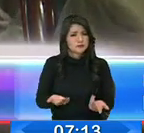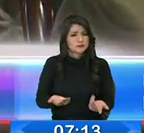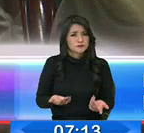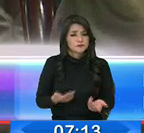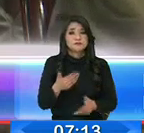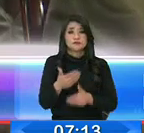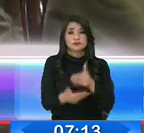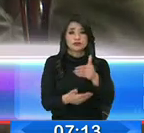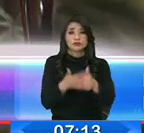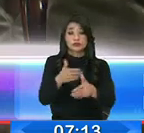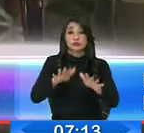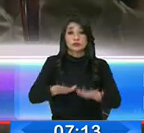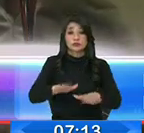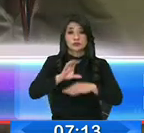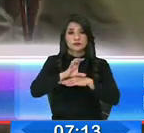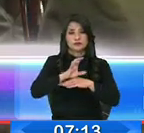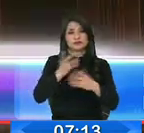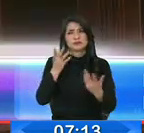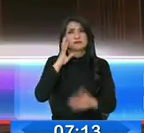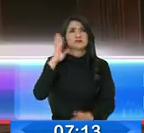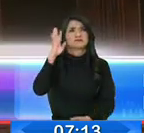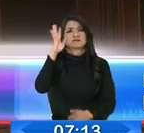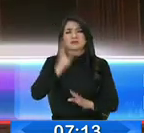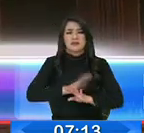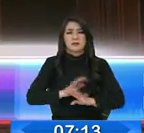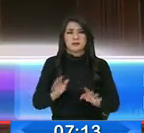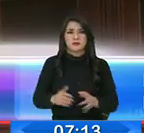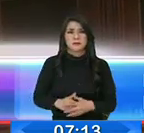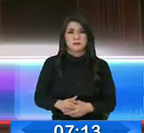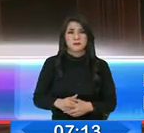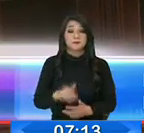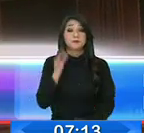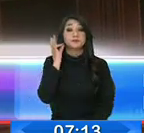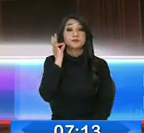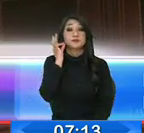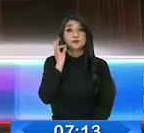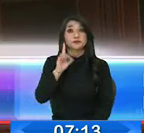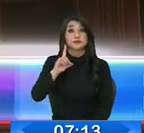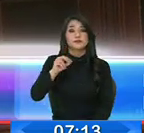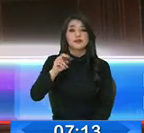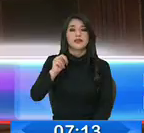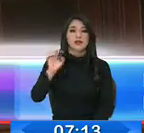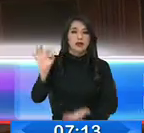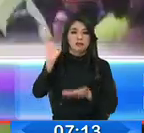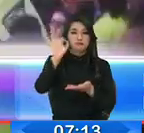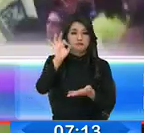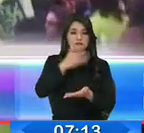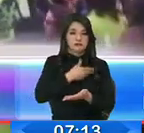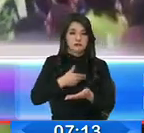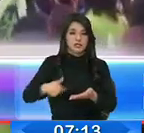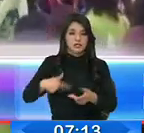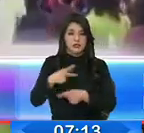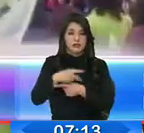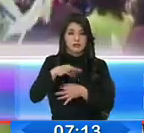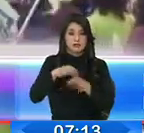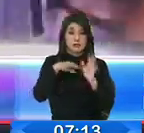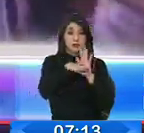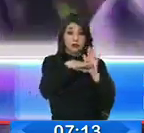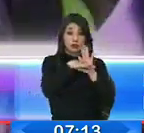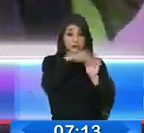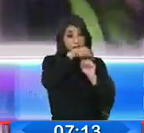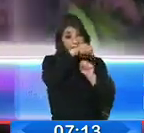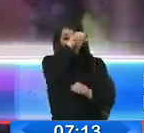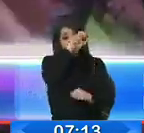sistema ecuatoriano, es una fantasía. La titular de la entidad, Diana Tamaín, detalla que en las cuentas del movimiento Alianza País, en el